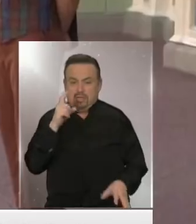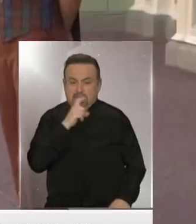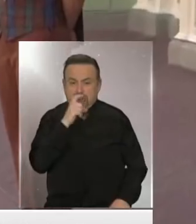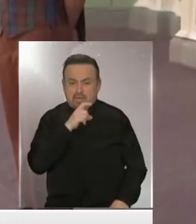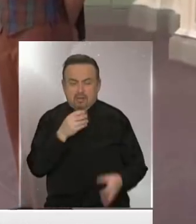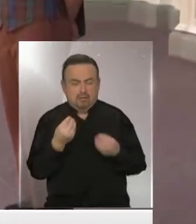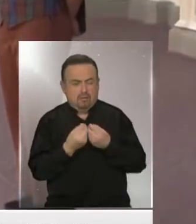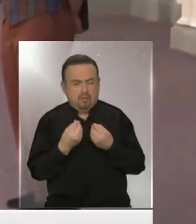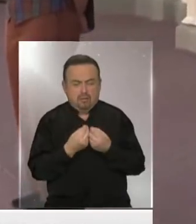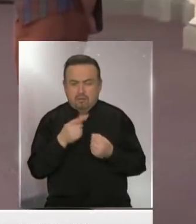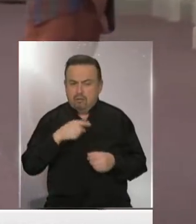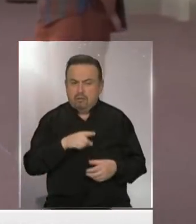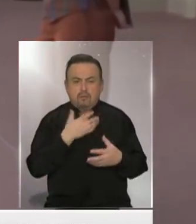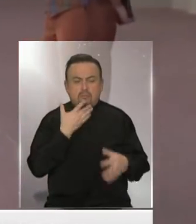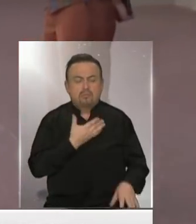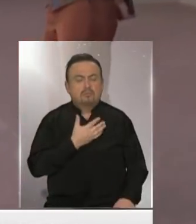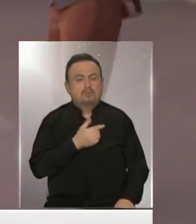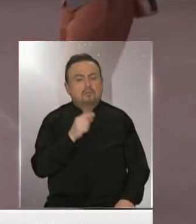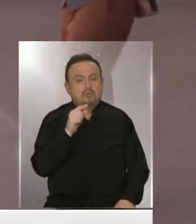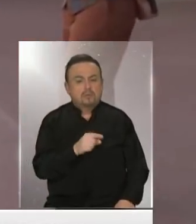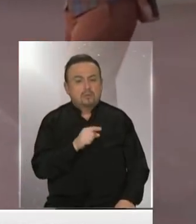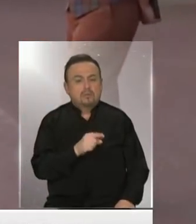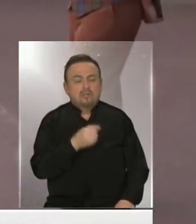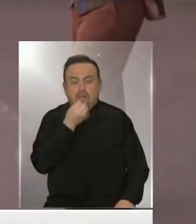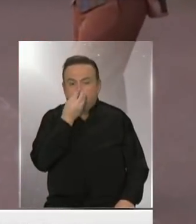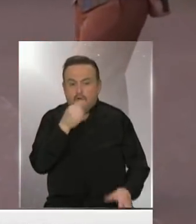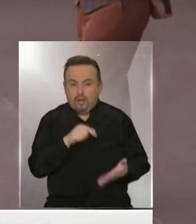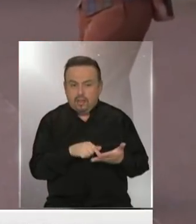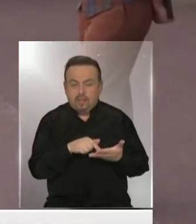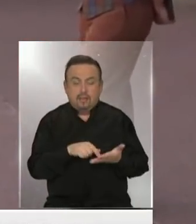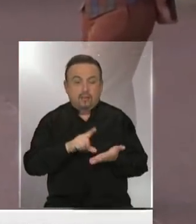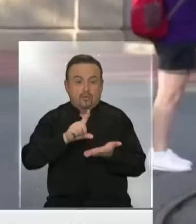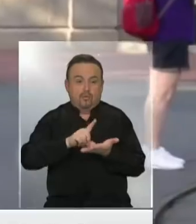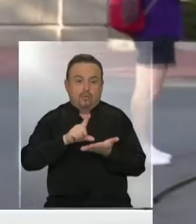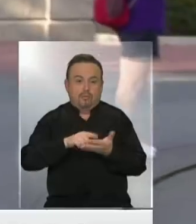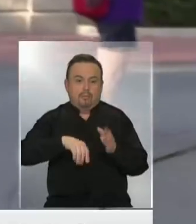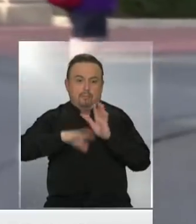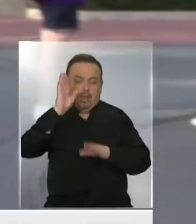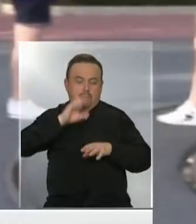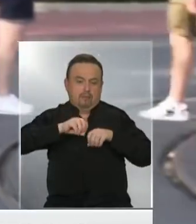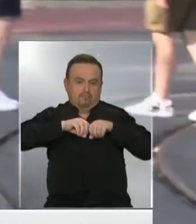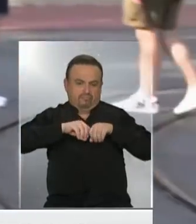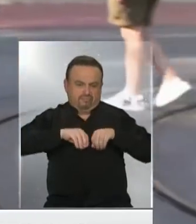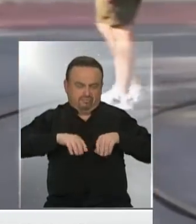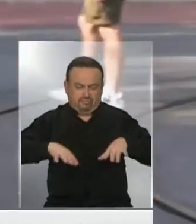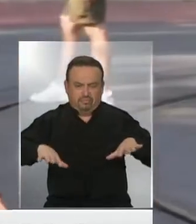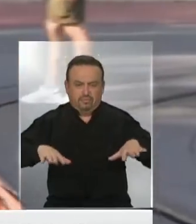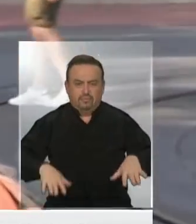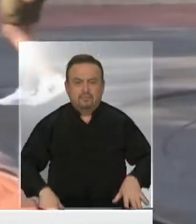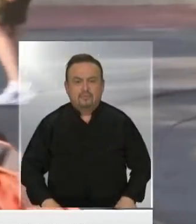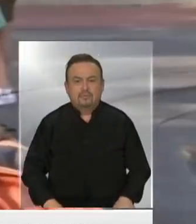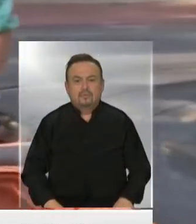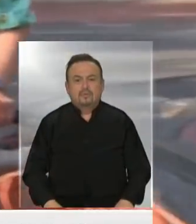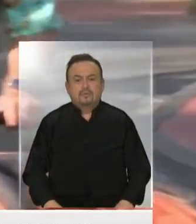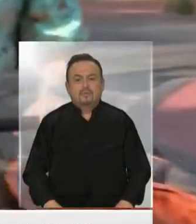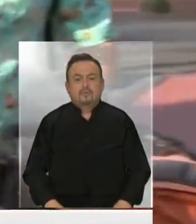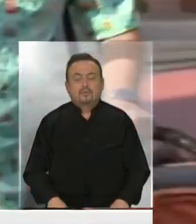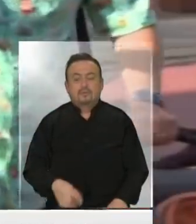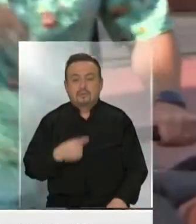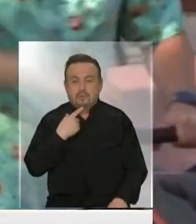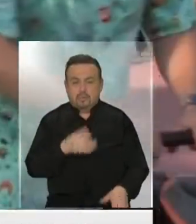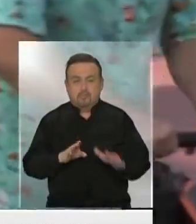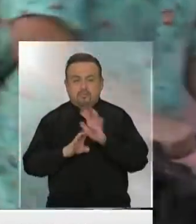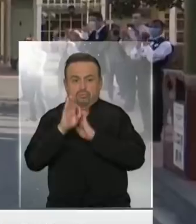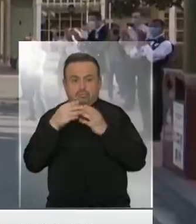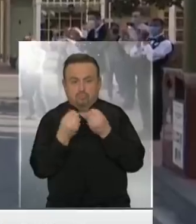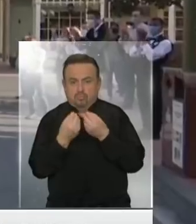sido sumamente cuestionado porque esto sucede en Florida, que es uno de los estados con el mayor número de casos de todo el país. Y hay un repunte